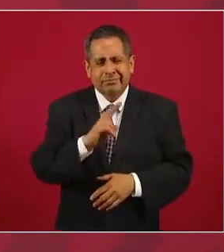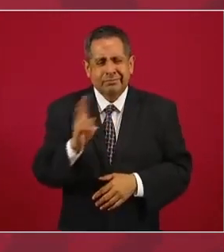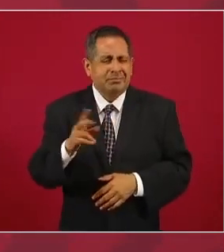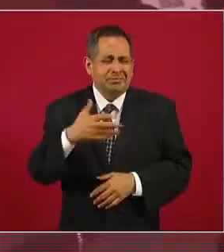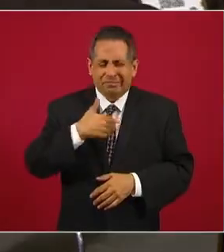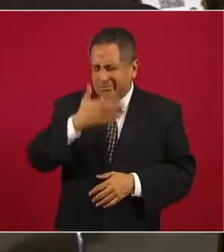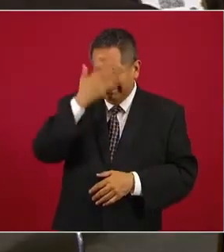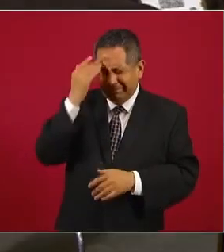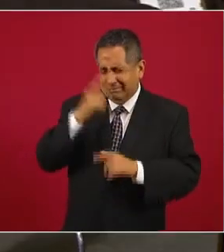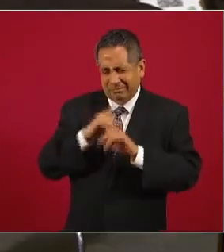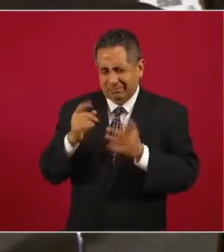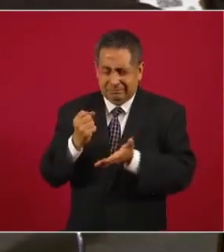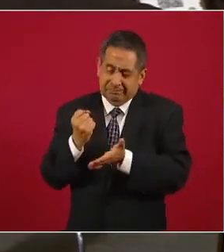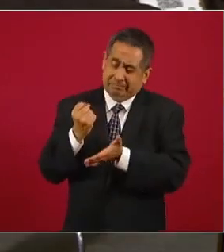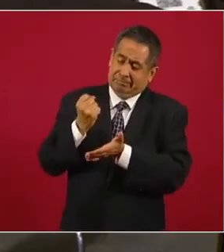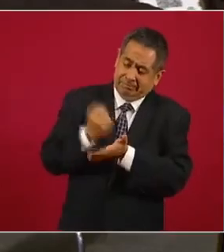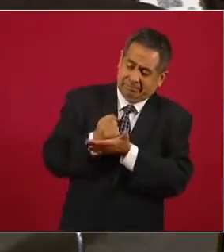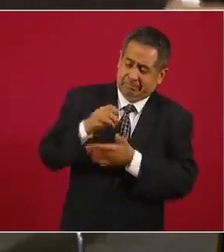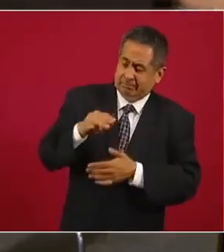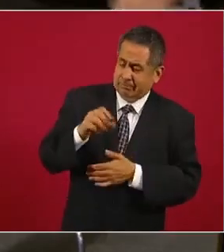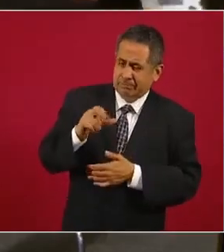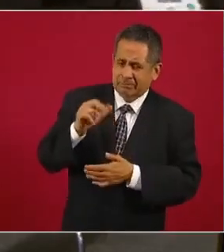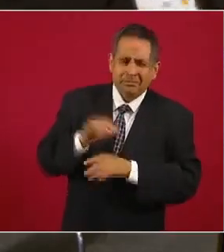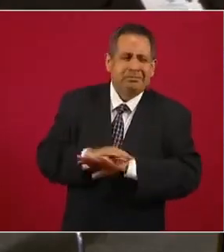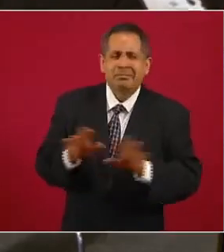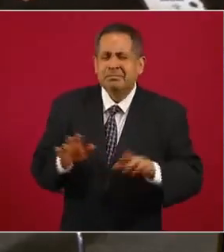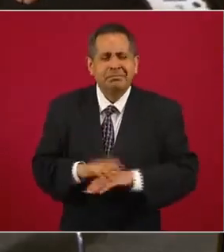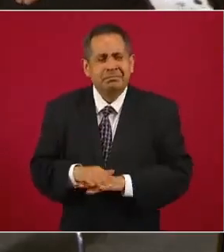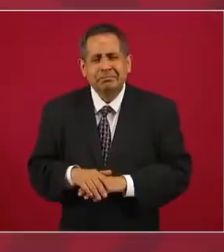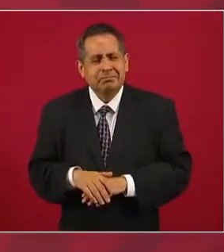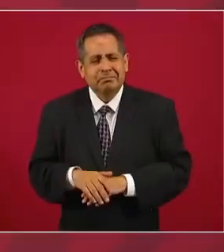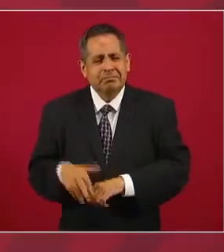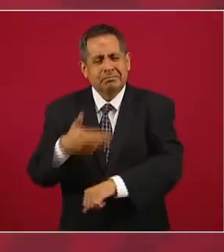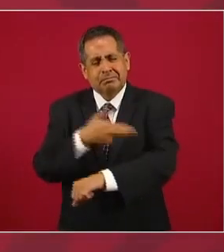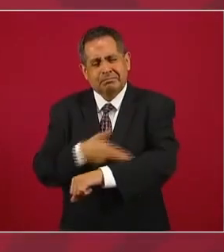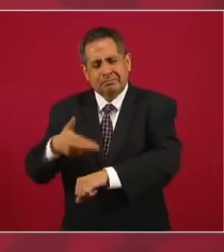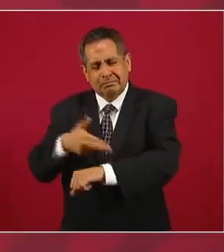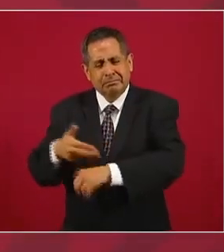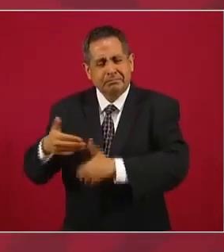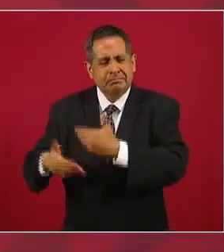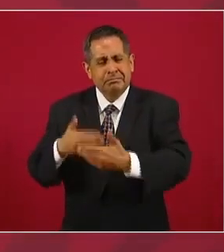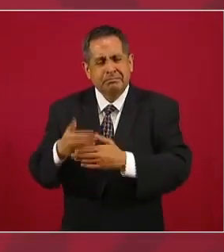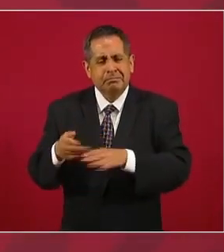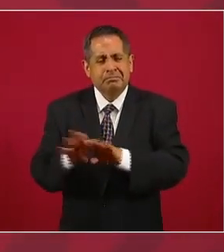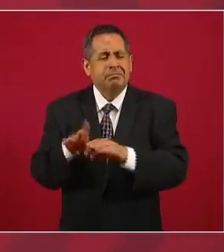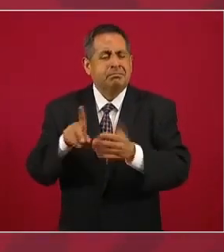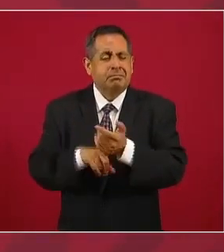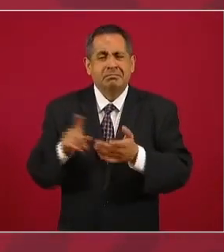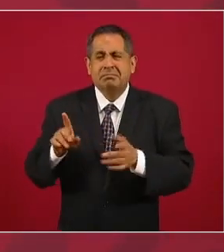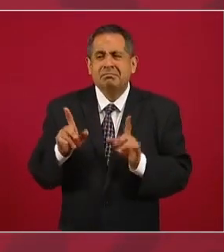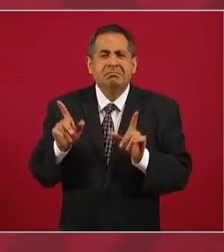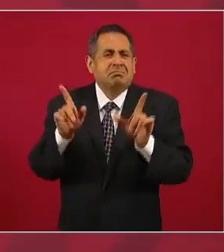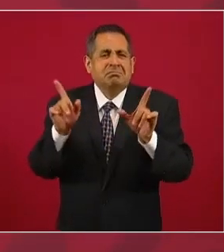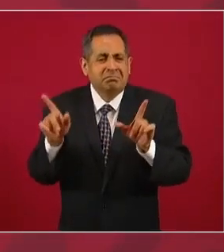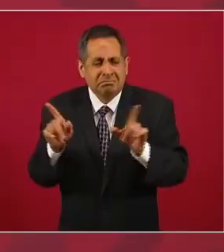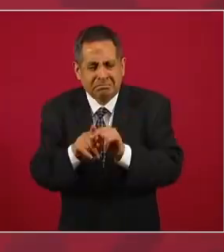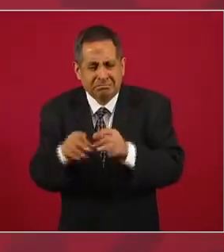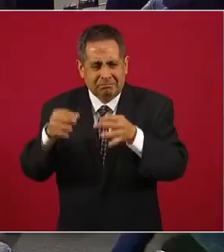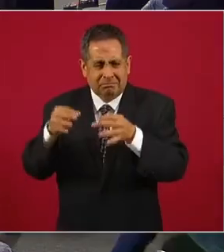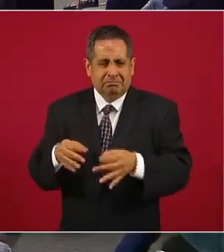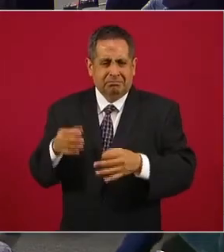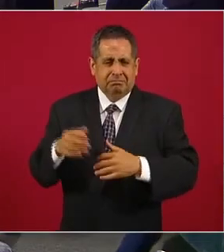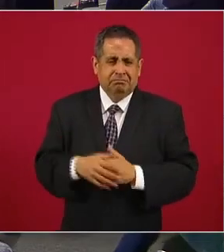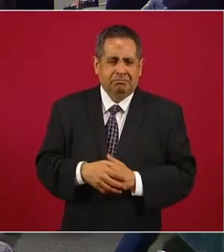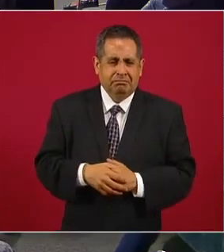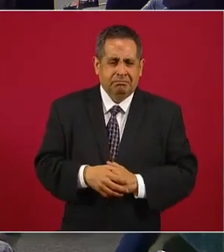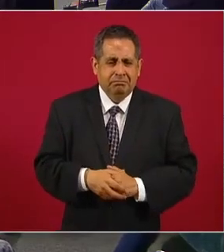sé de marcas, o sea, que nos es un procedimiento, vamos a decir, formal. Ahí está el